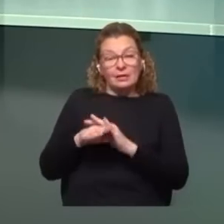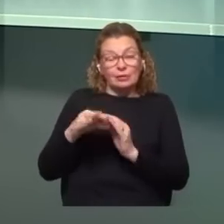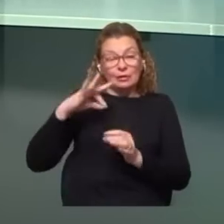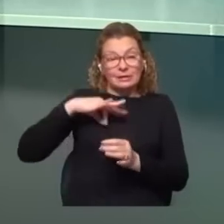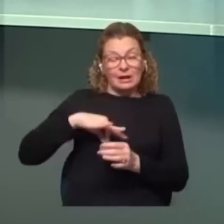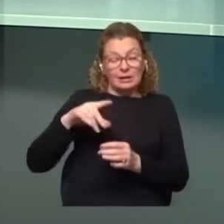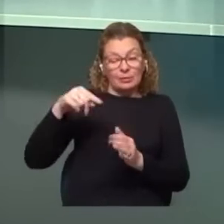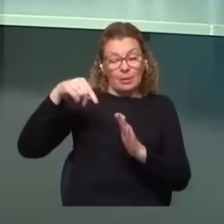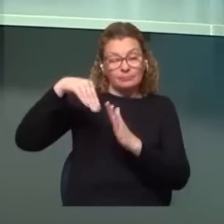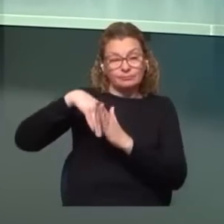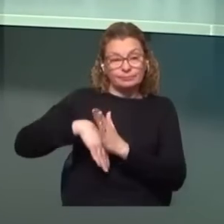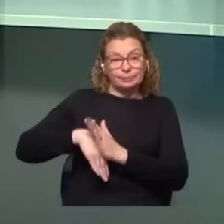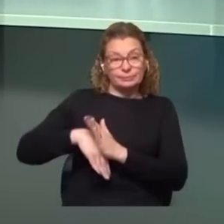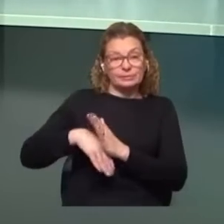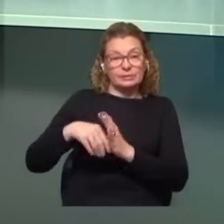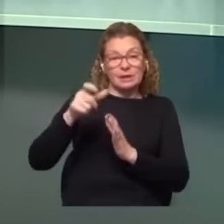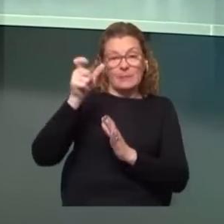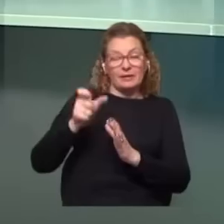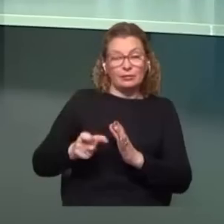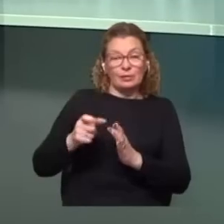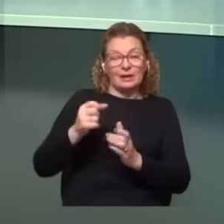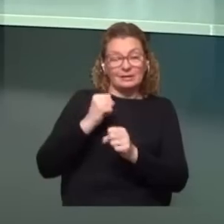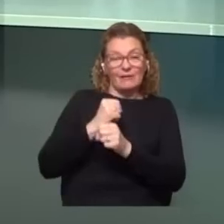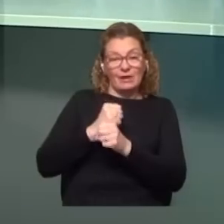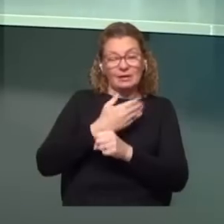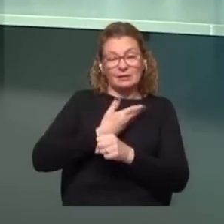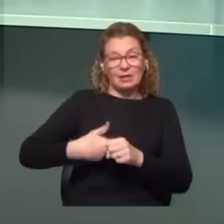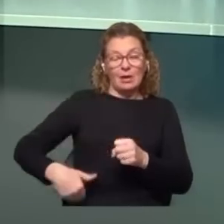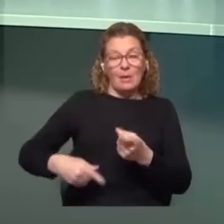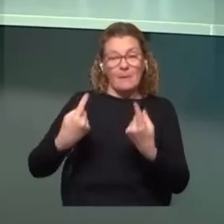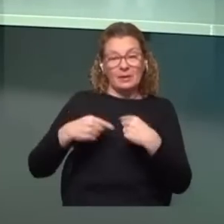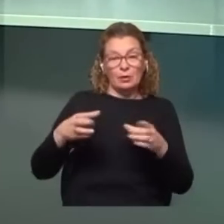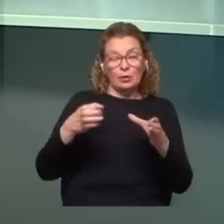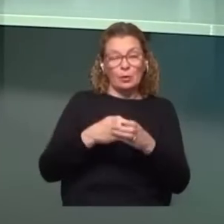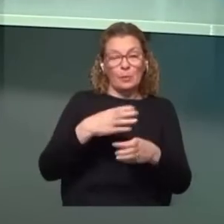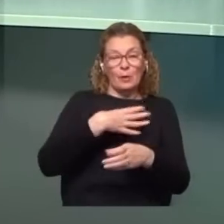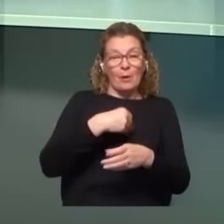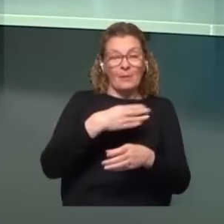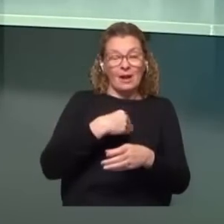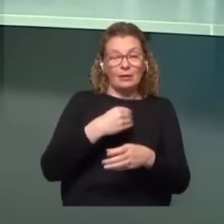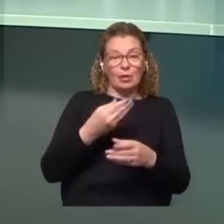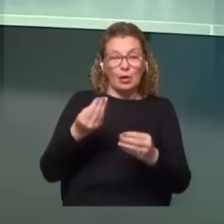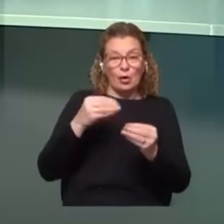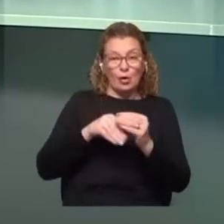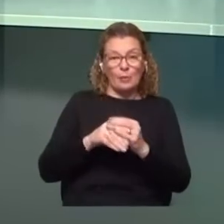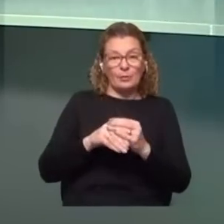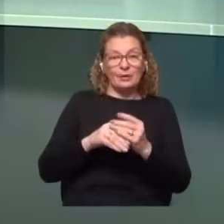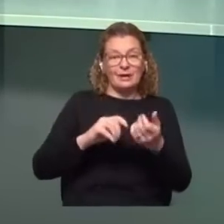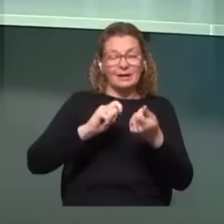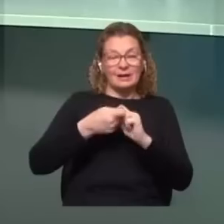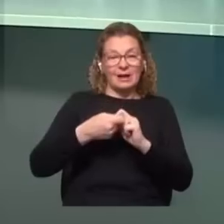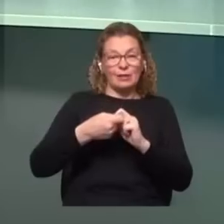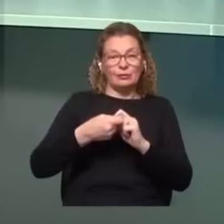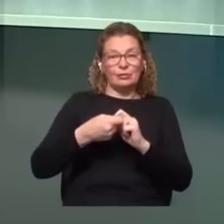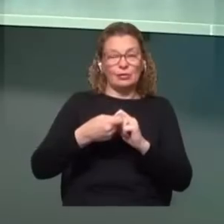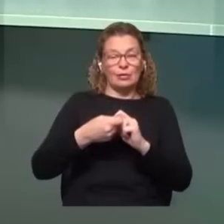los salarios más sumergidos del personal estatal en cambio el Partido Nacional procurará que se incorpore la reforma del tribunal de